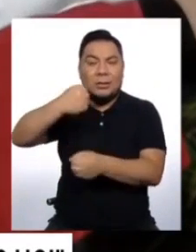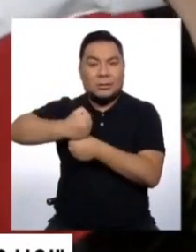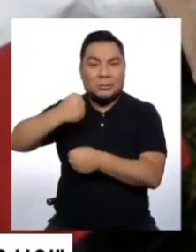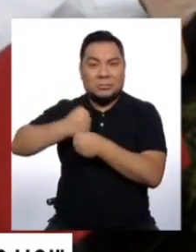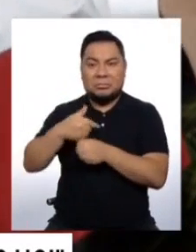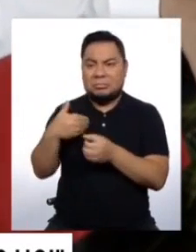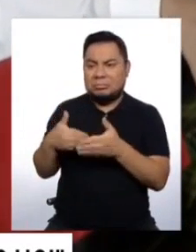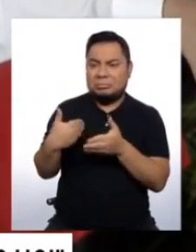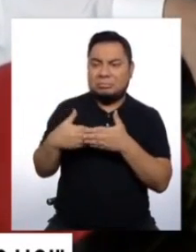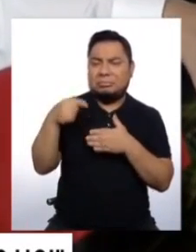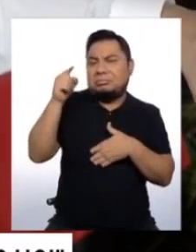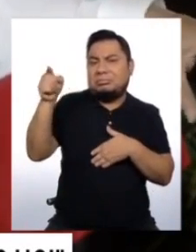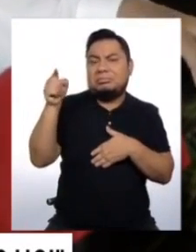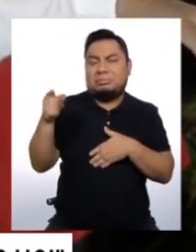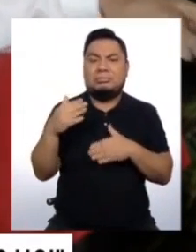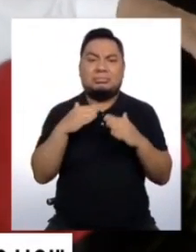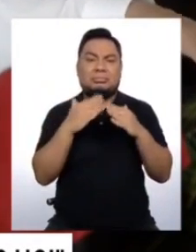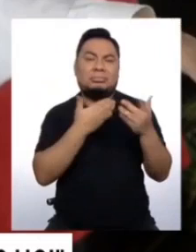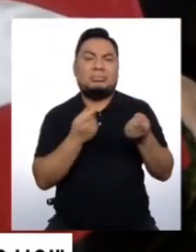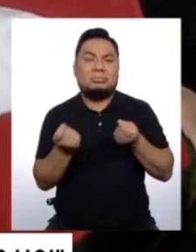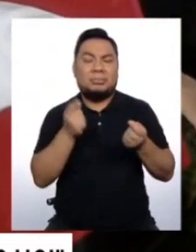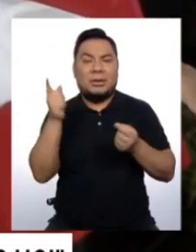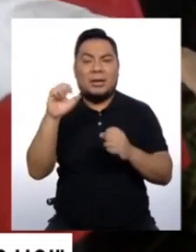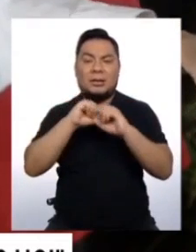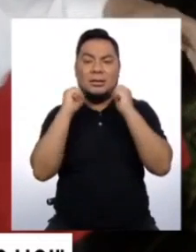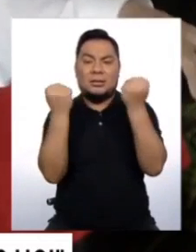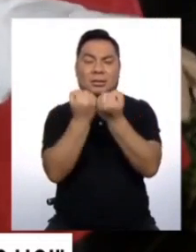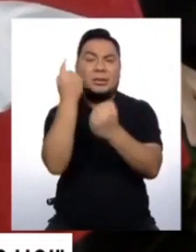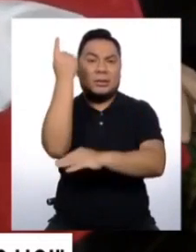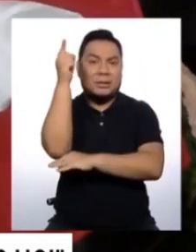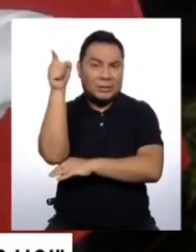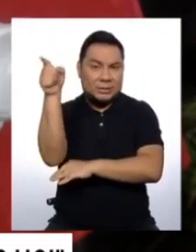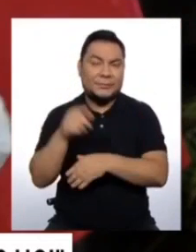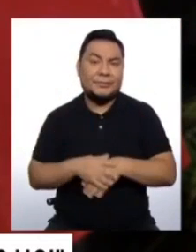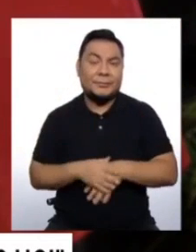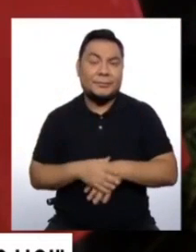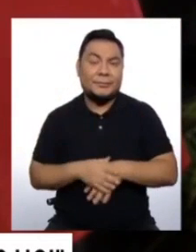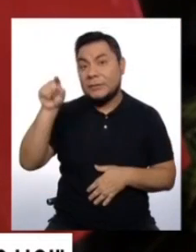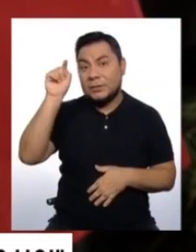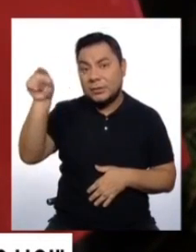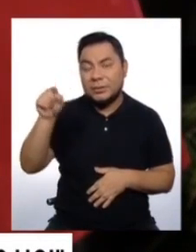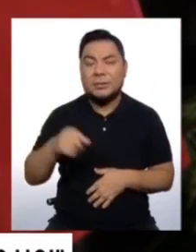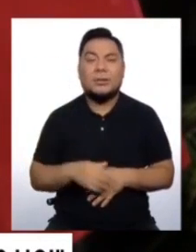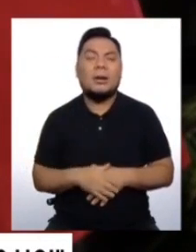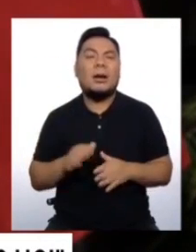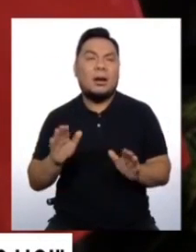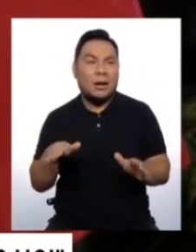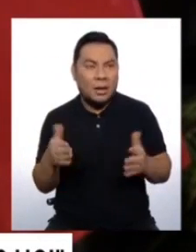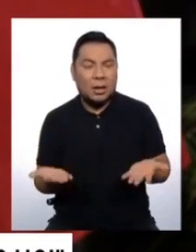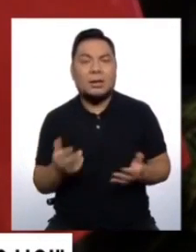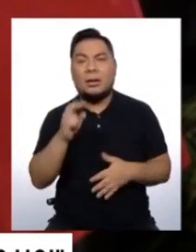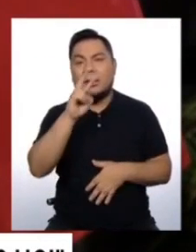aquí, cerca de Palacio de Gobierno, el Estadio Nacional. Y de ahí hay